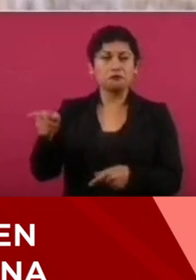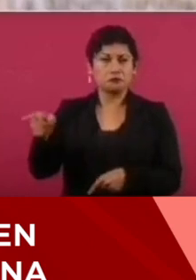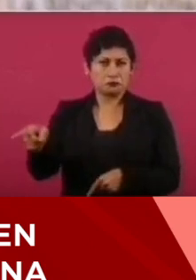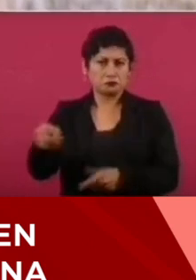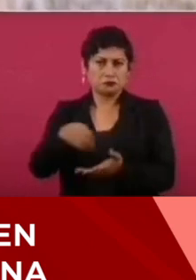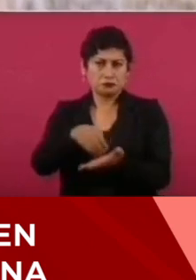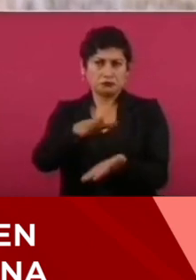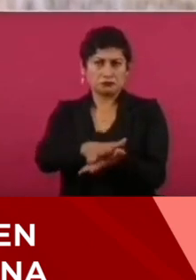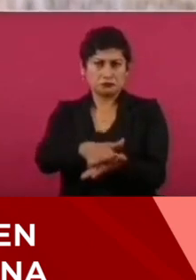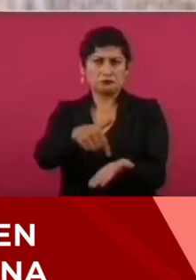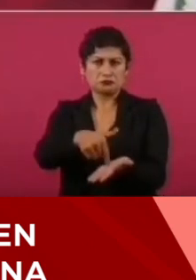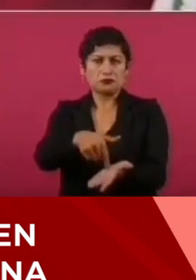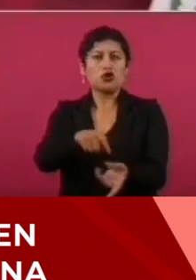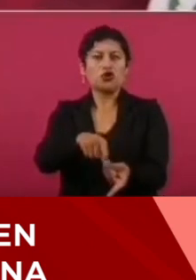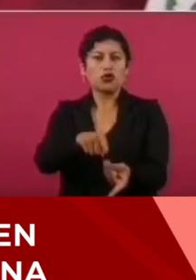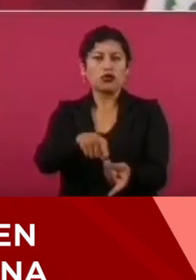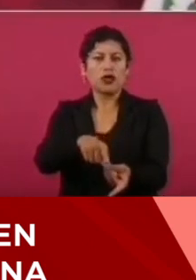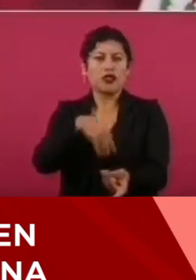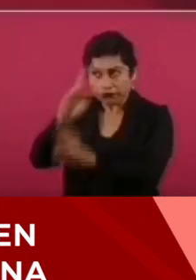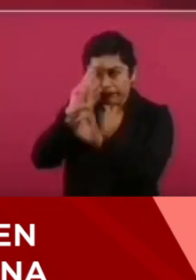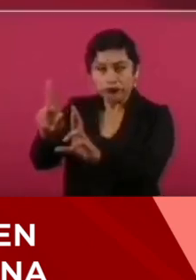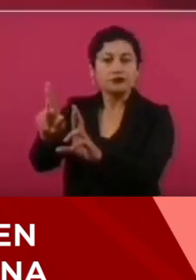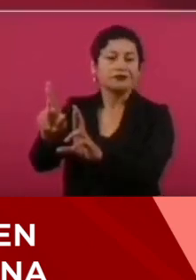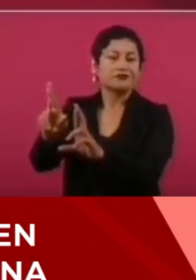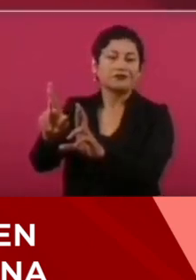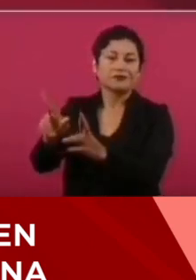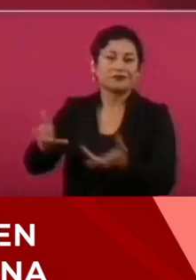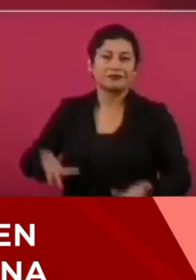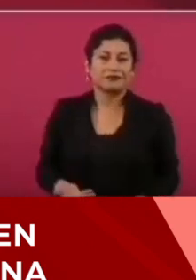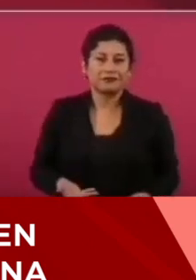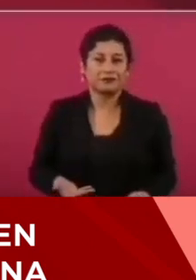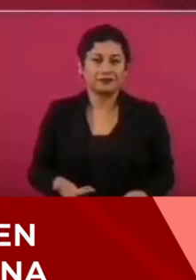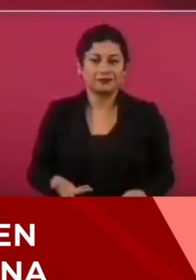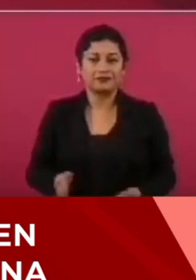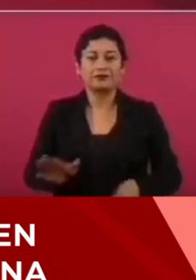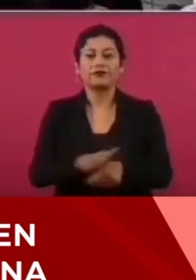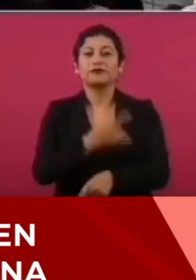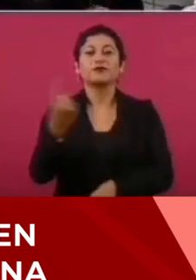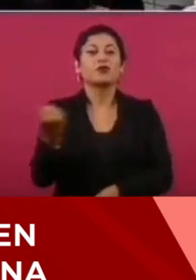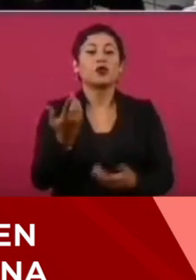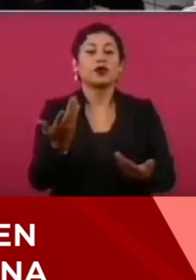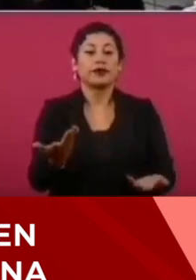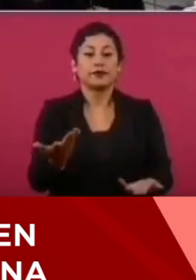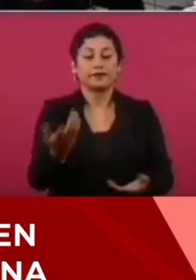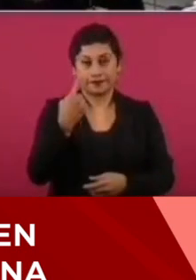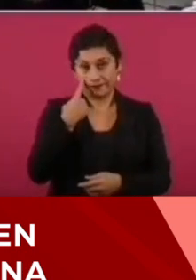historia, pero al basurero de la historia. Es que, mira, aquí tengo